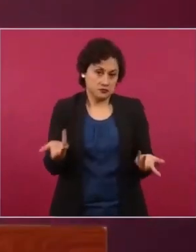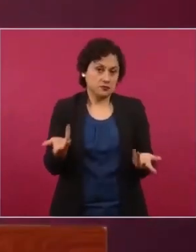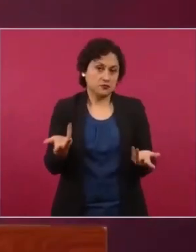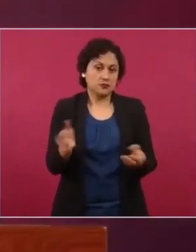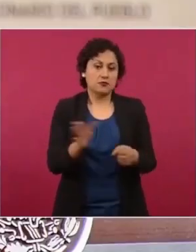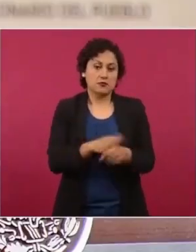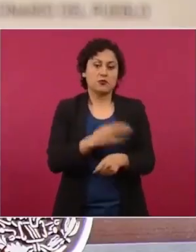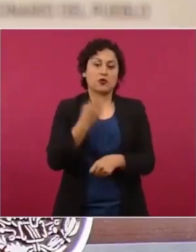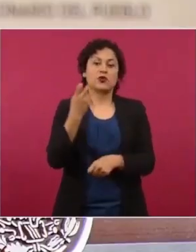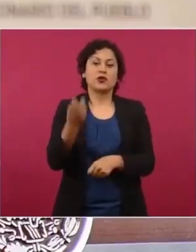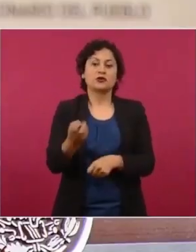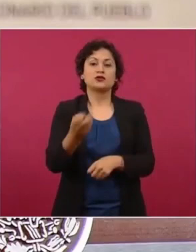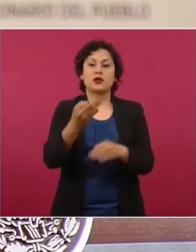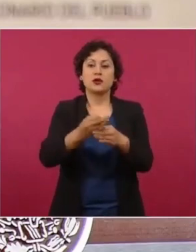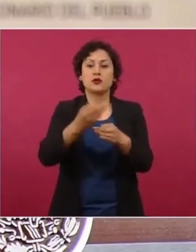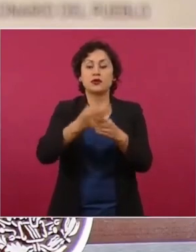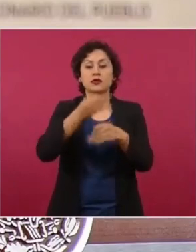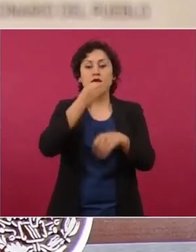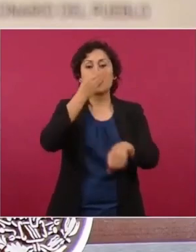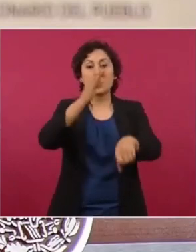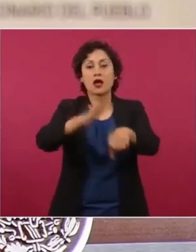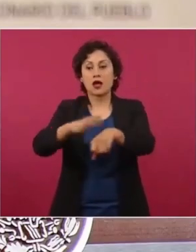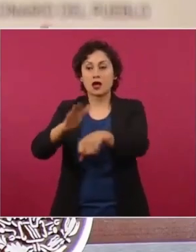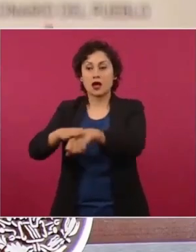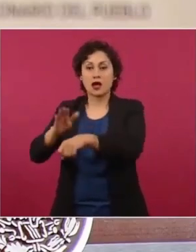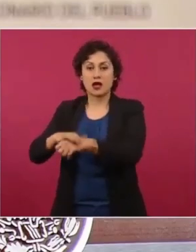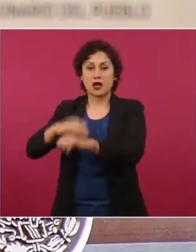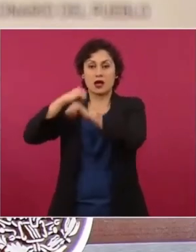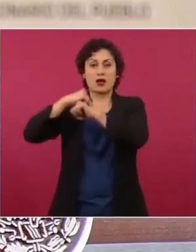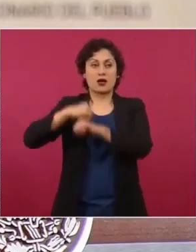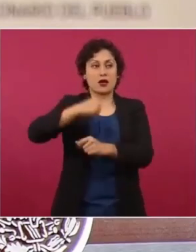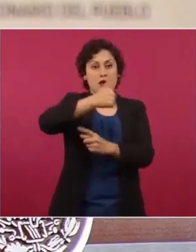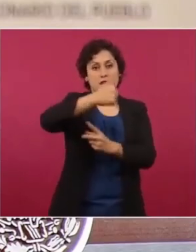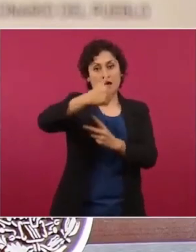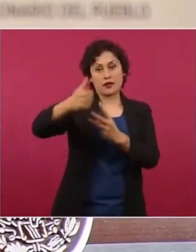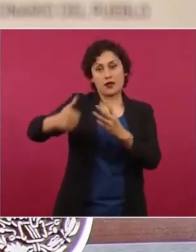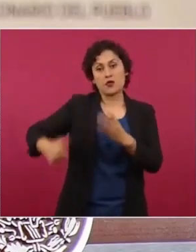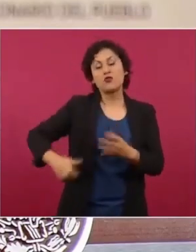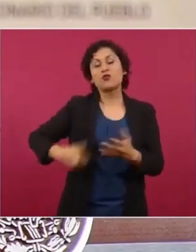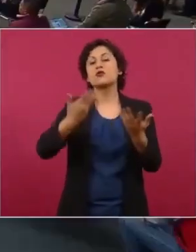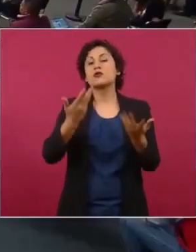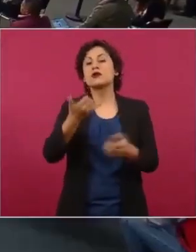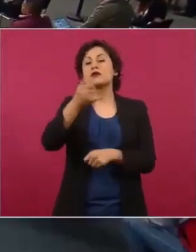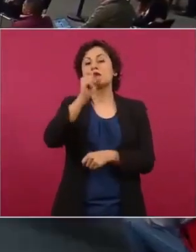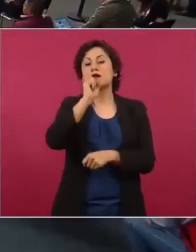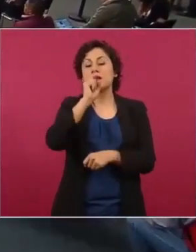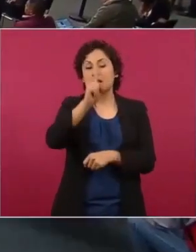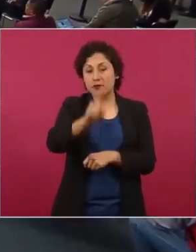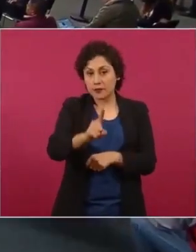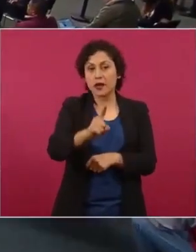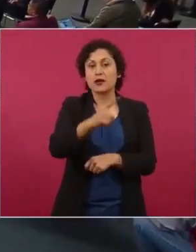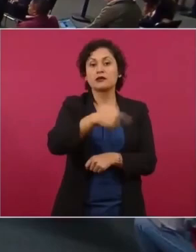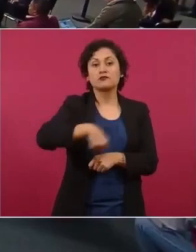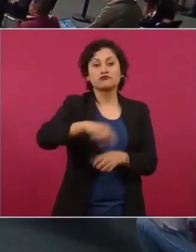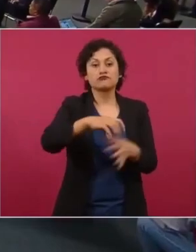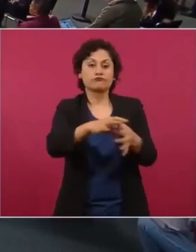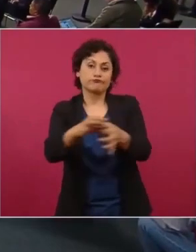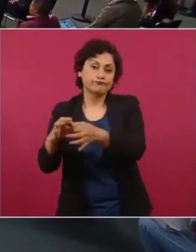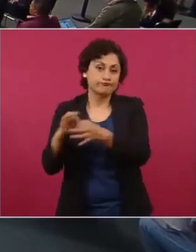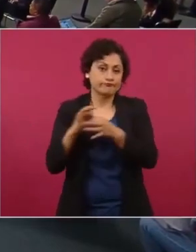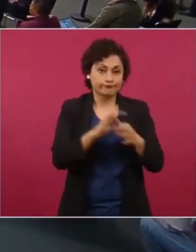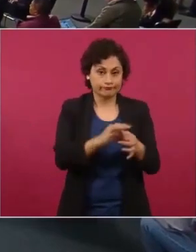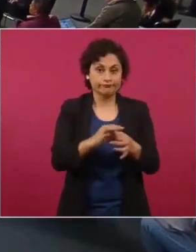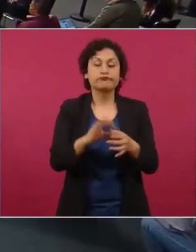anunciarlo a cada una de las autoridades y actuar de manera coordinada. En ese plan estamos porque además